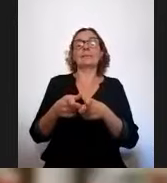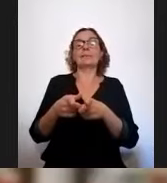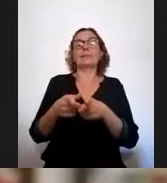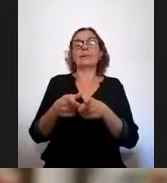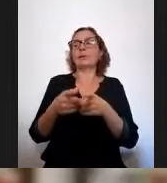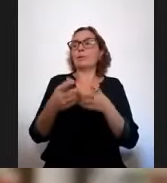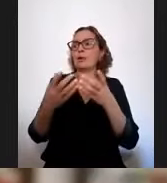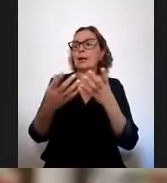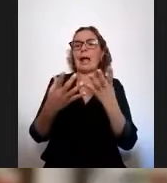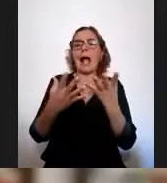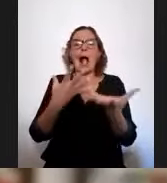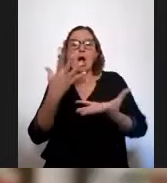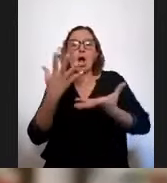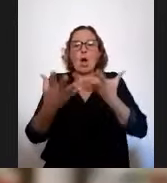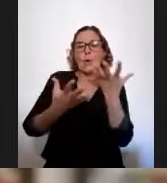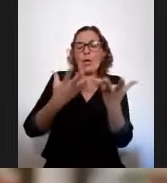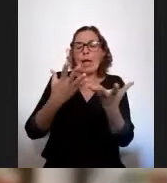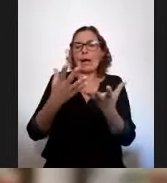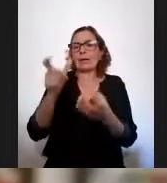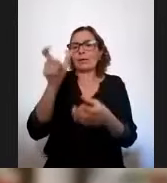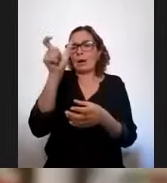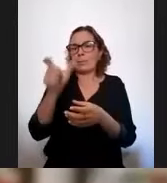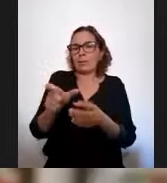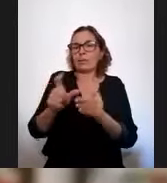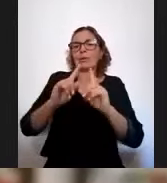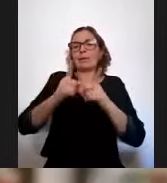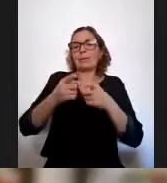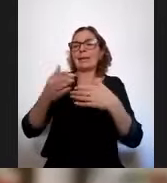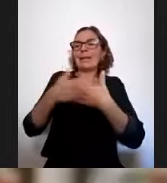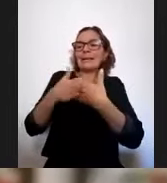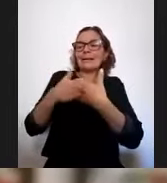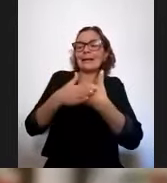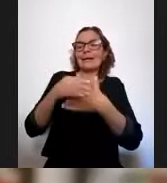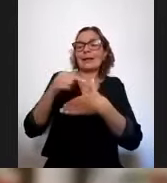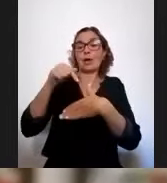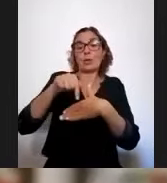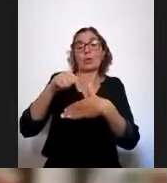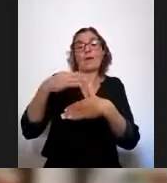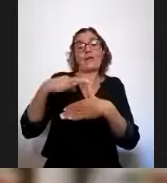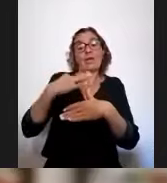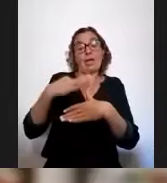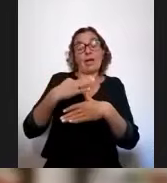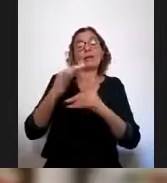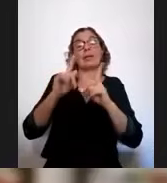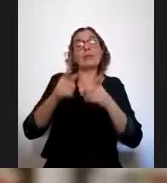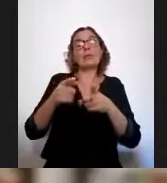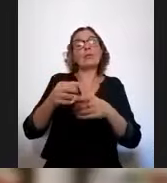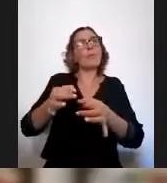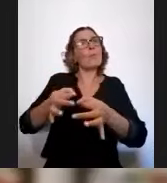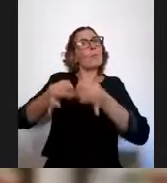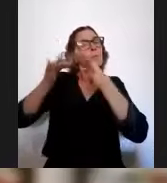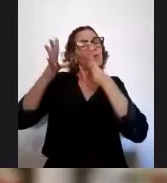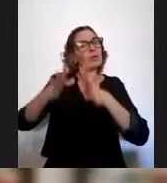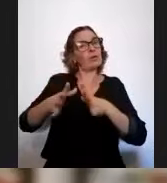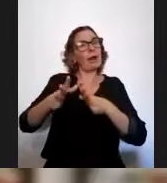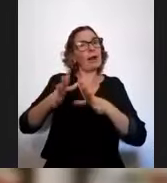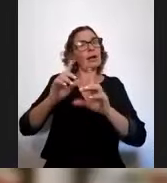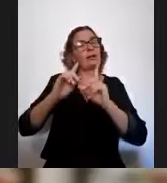acordarnos en las personas que están cercanas a nosotros y tenemos que ser profesionales, no tenemos